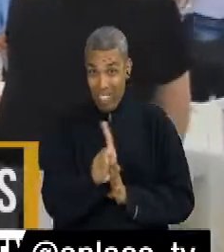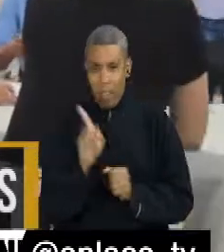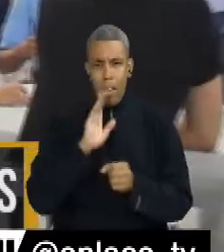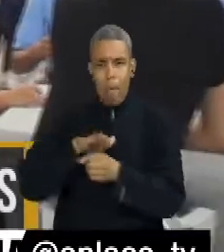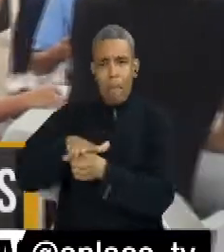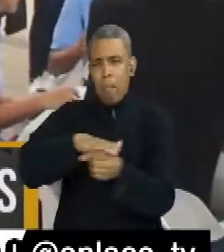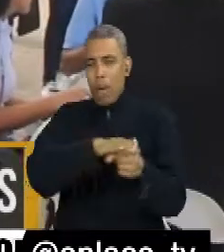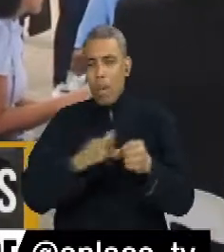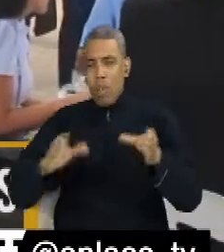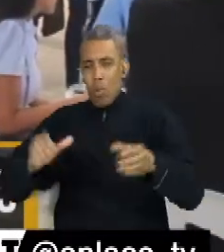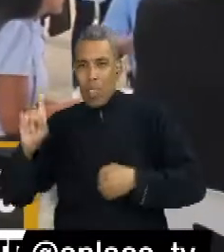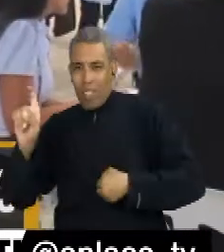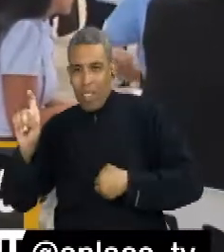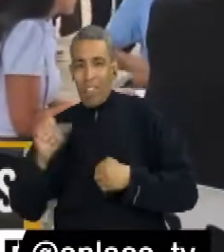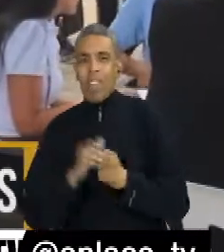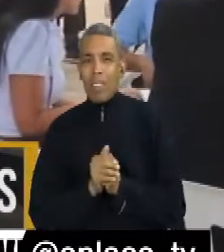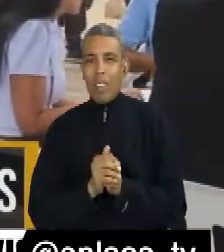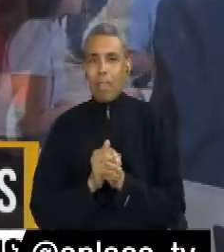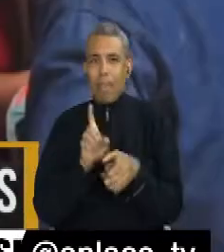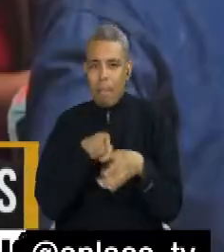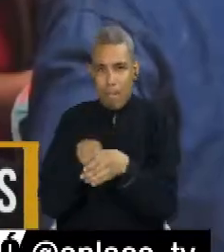la cancha de fútbol Las Granjas